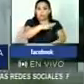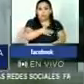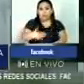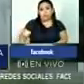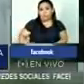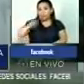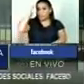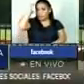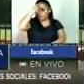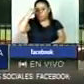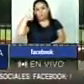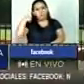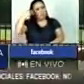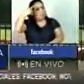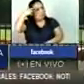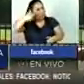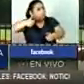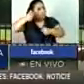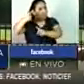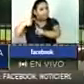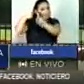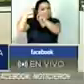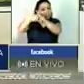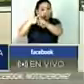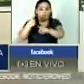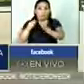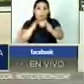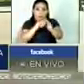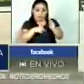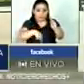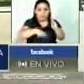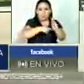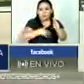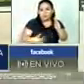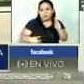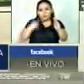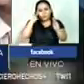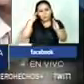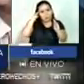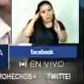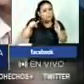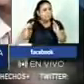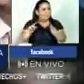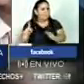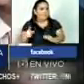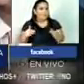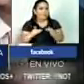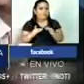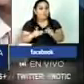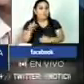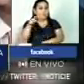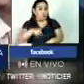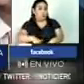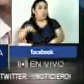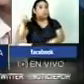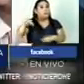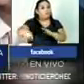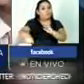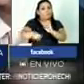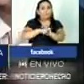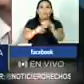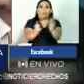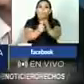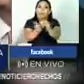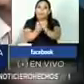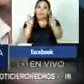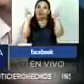muestra optimista sin embargo algunos de sus expertos en la Casa Blanca no lo ven del mismo modo es el impacto negativo más grande que ha